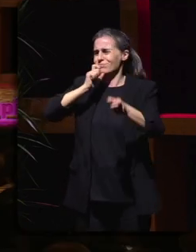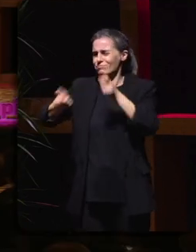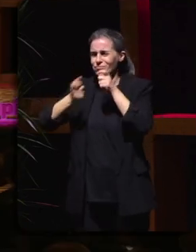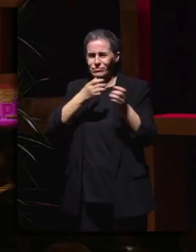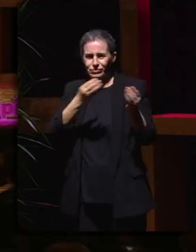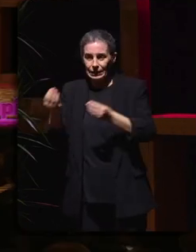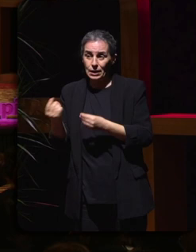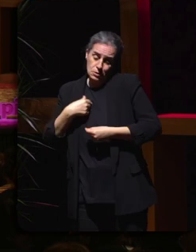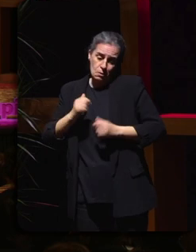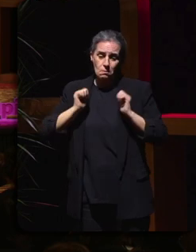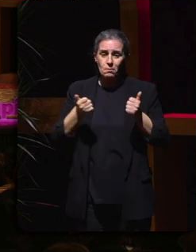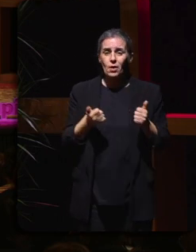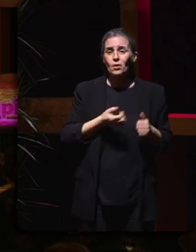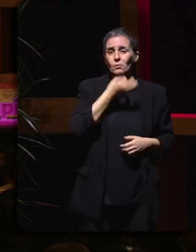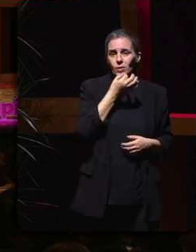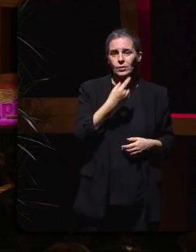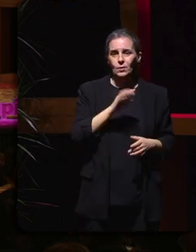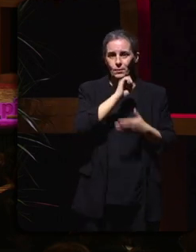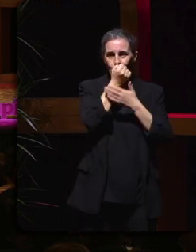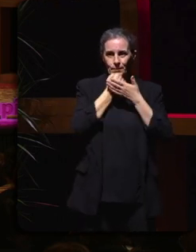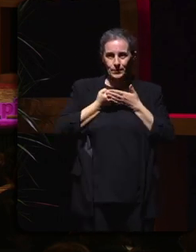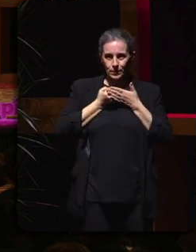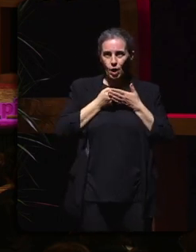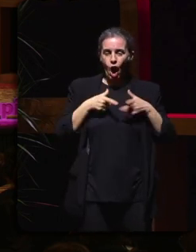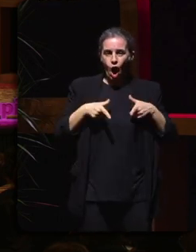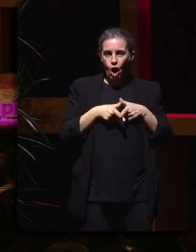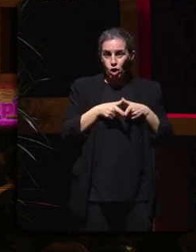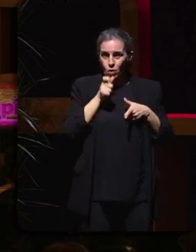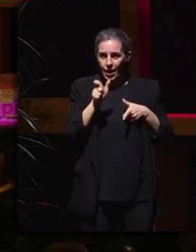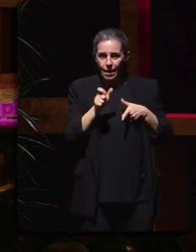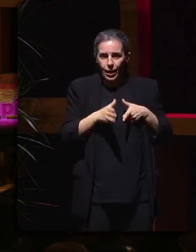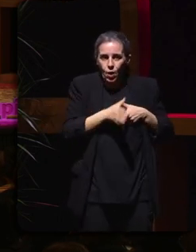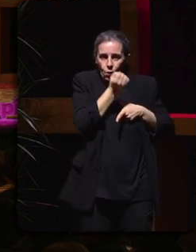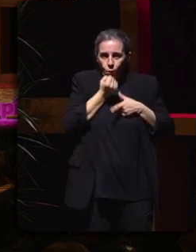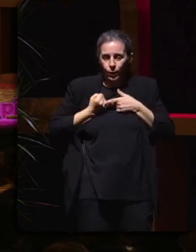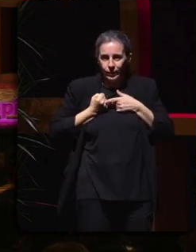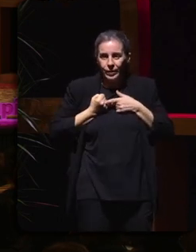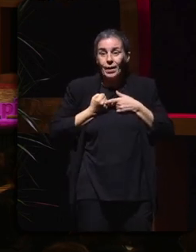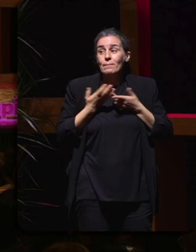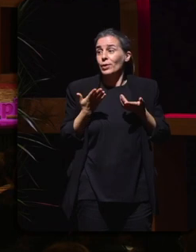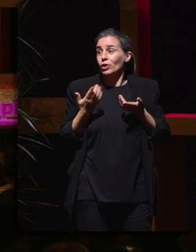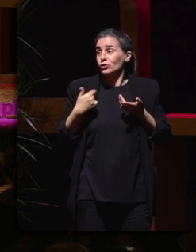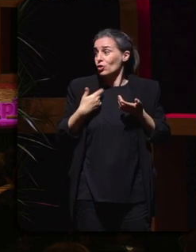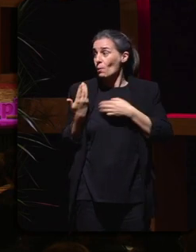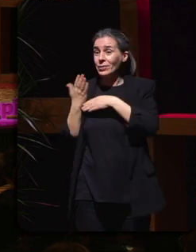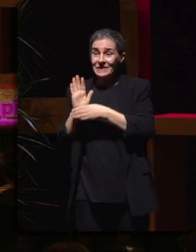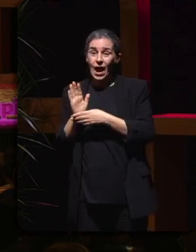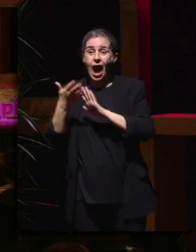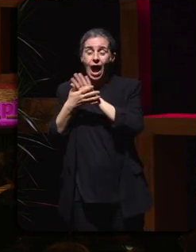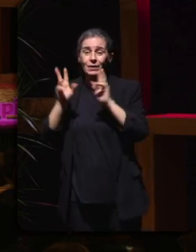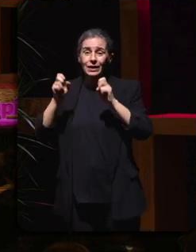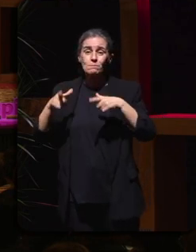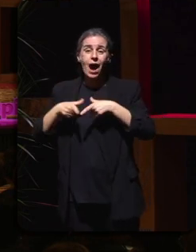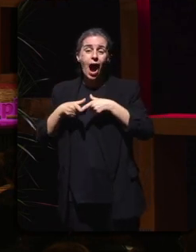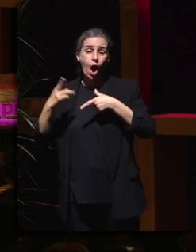yo empiezo las ponencias diciendo que no se te escape ningún pero me han presentado hablando de cunilingus y Cindy dijo